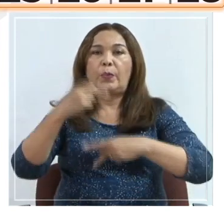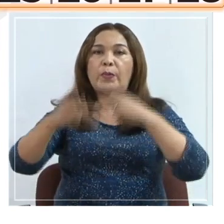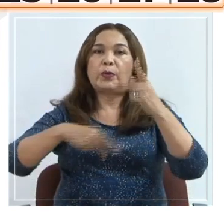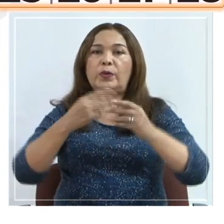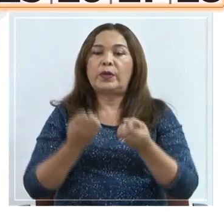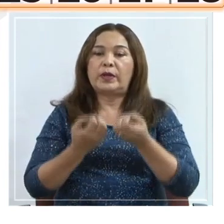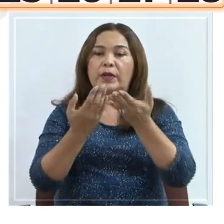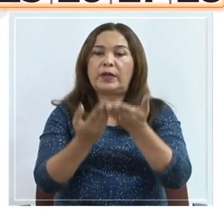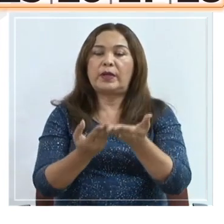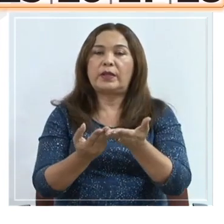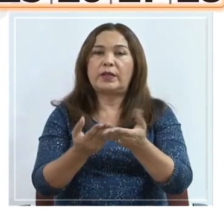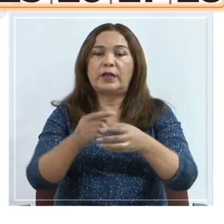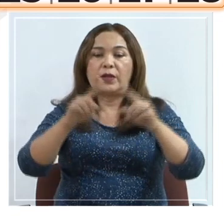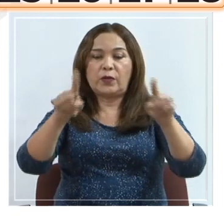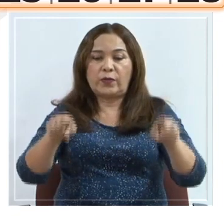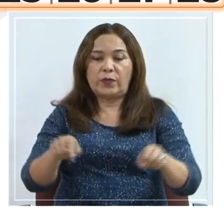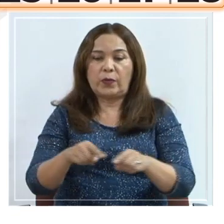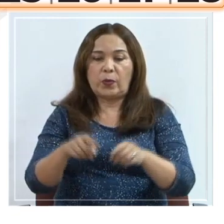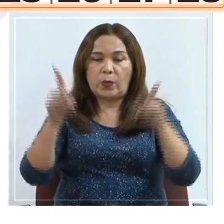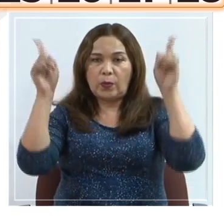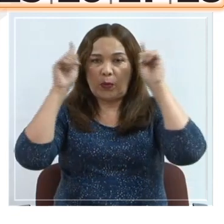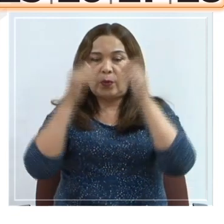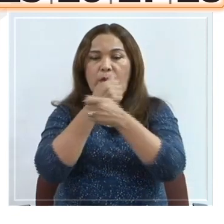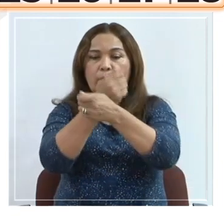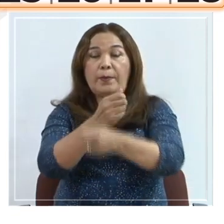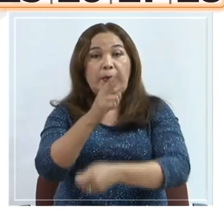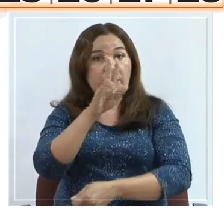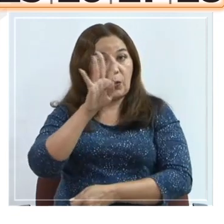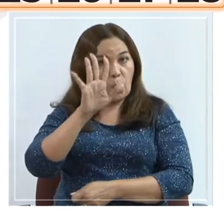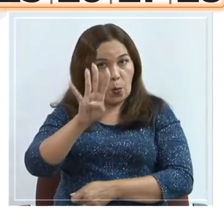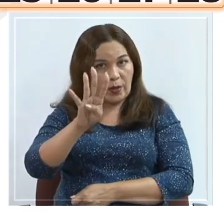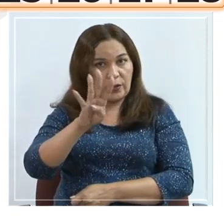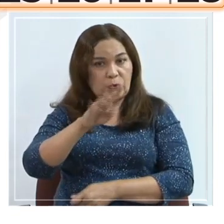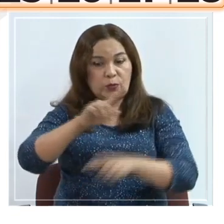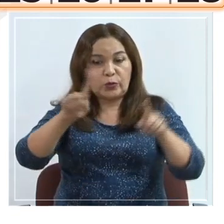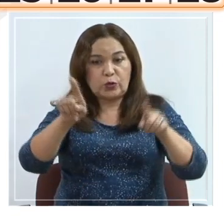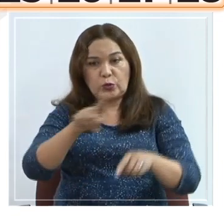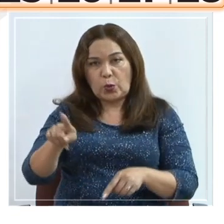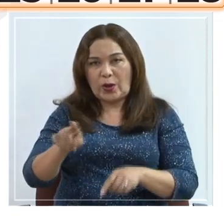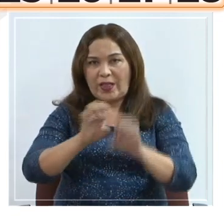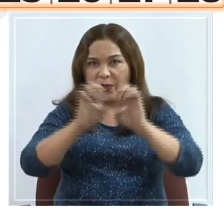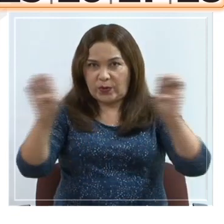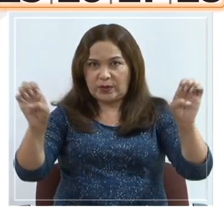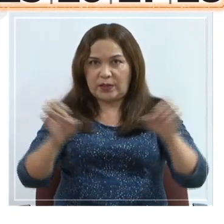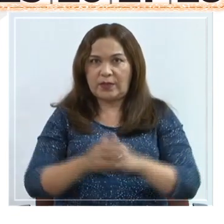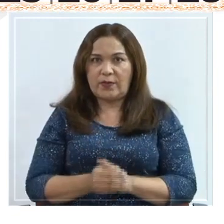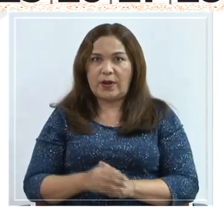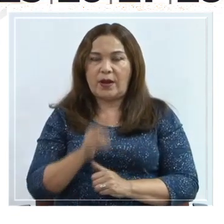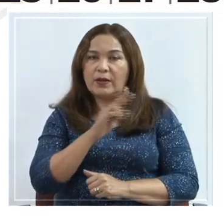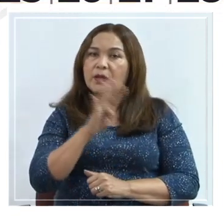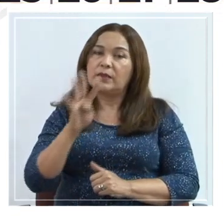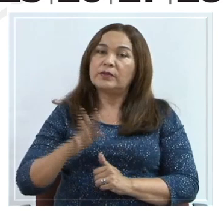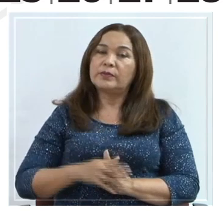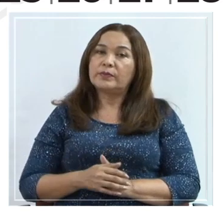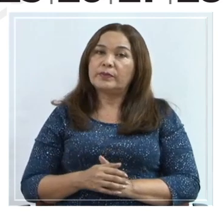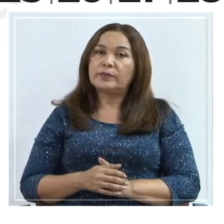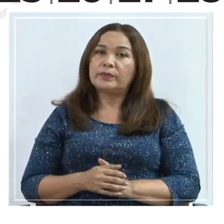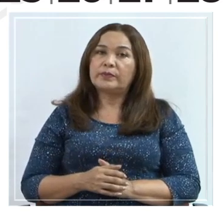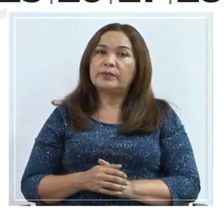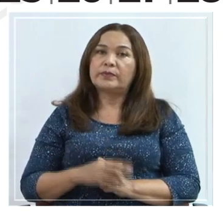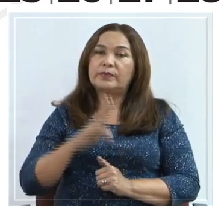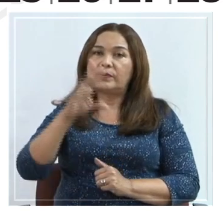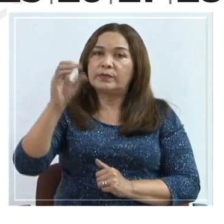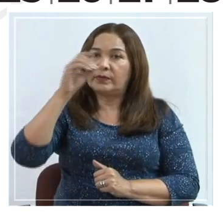proceso de entrega de formato de títulos a las 24 zonas educativas día 24